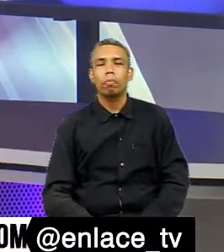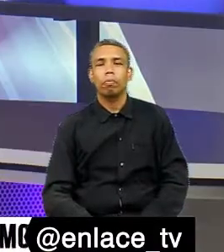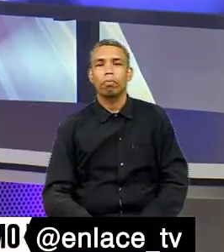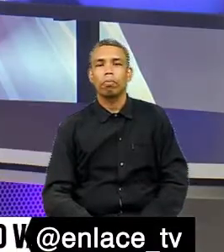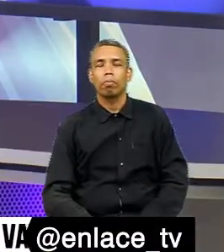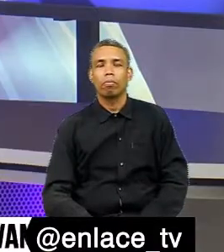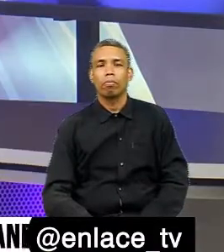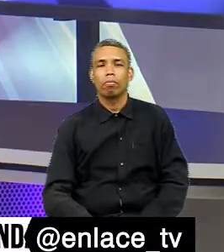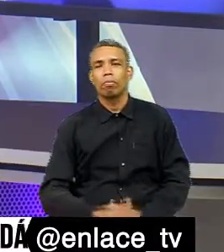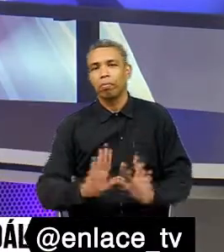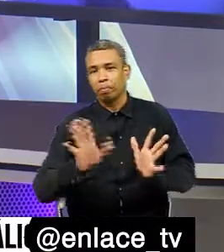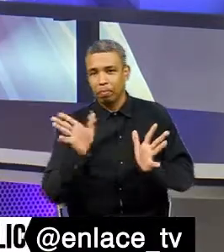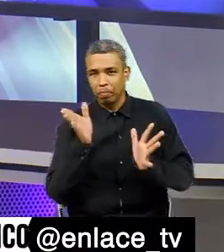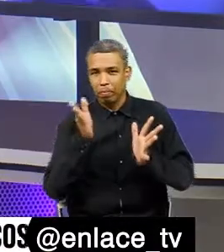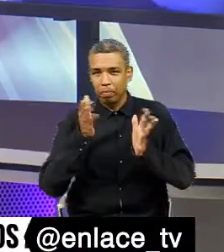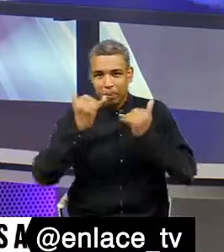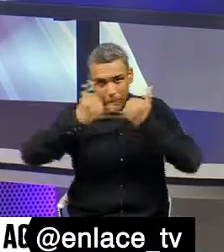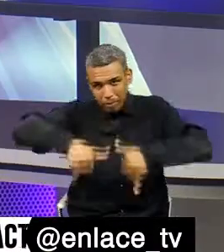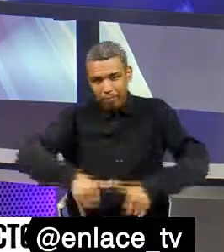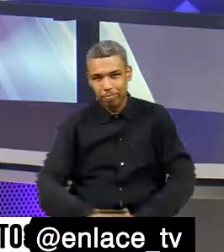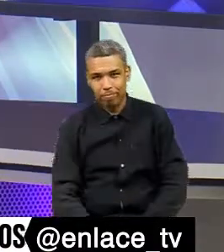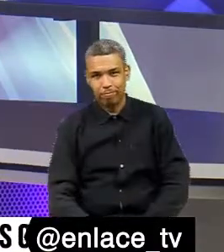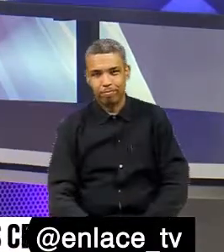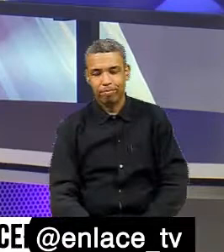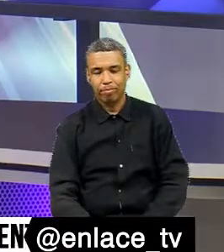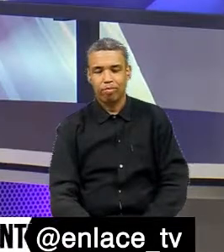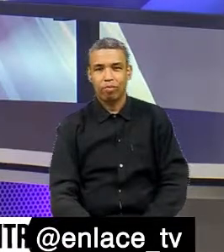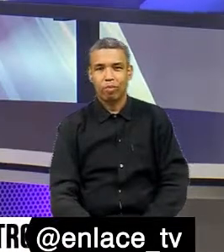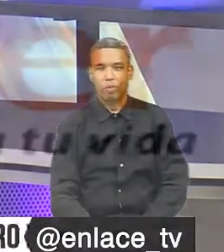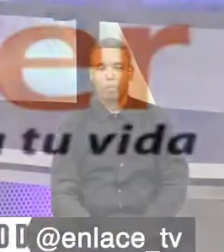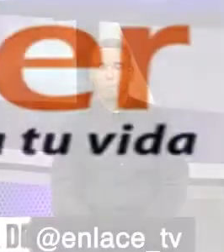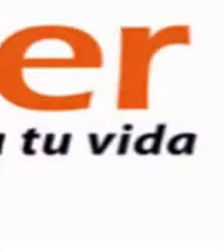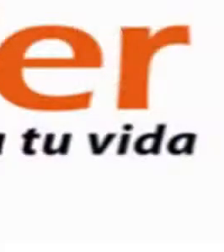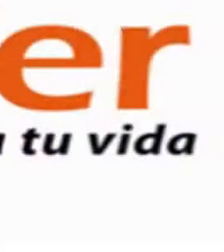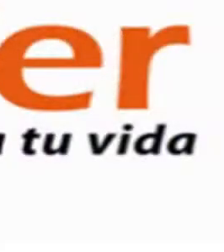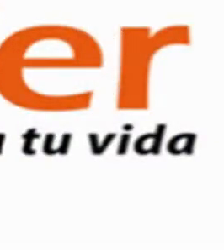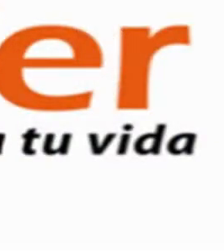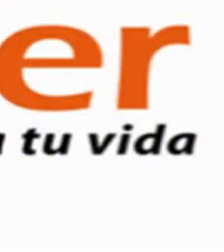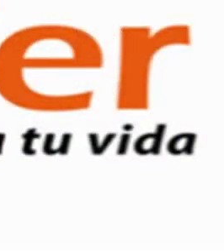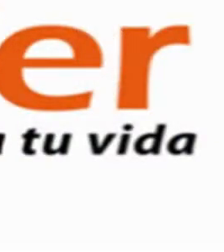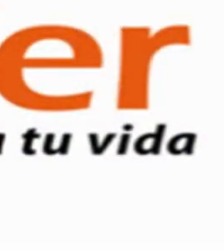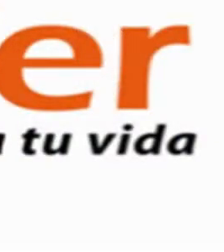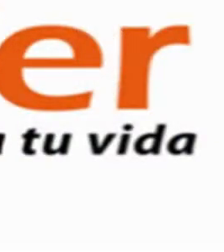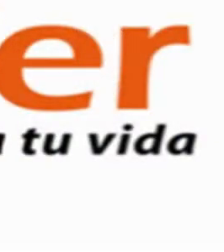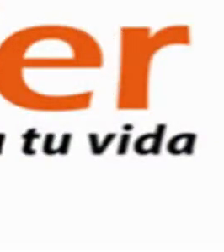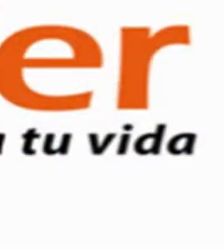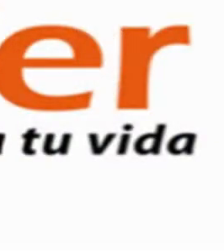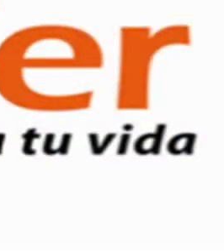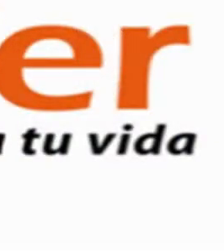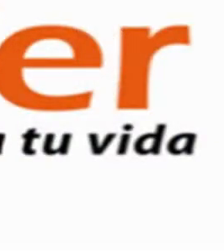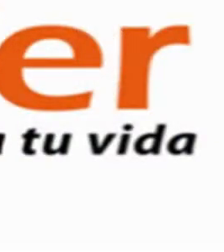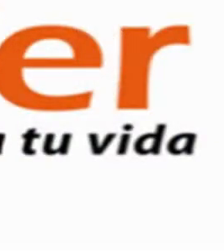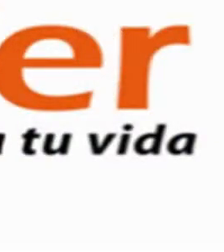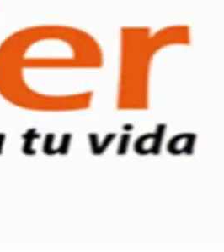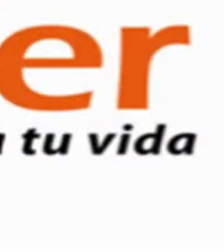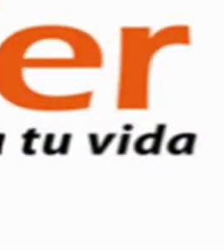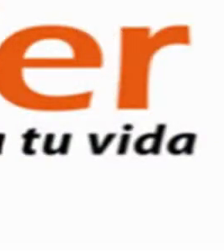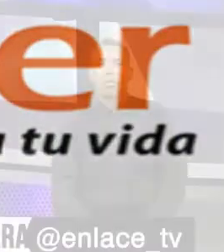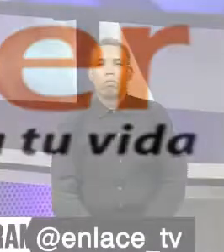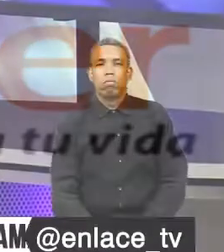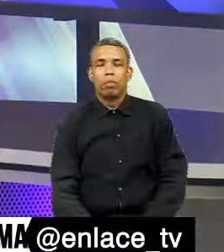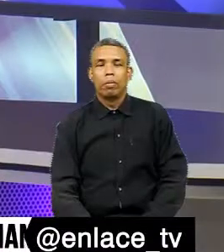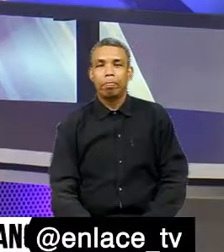Gracias, Sara, y esta ha sido la información más importante de nuestra ciudad y región. Antes de despedirnos, les recuerdo, Materiales Eléctricos, Electrofer, ilumina tu vida.